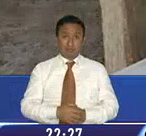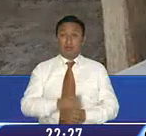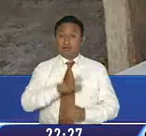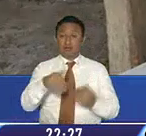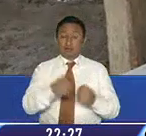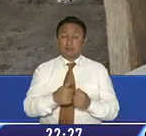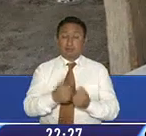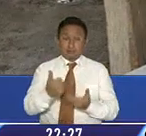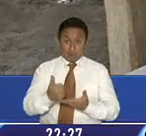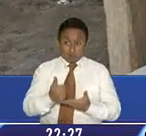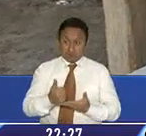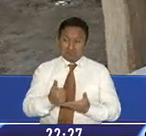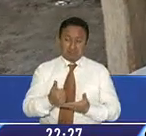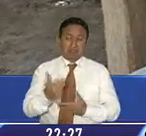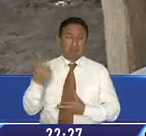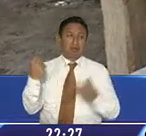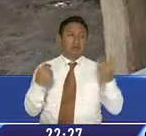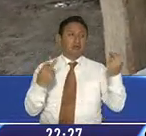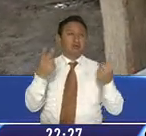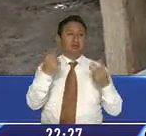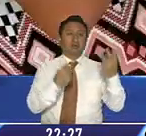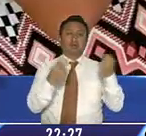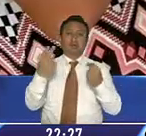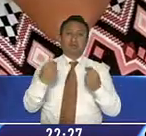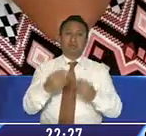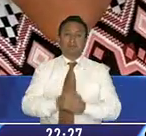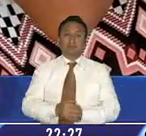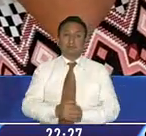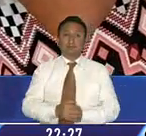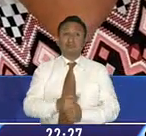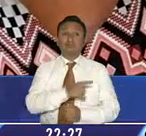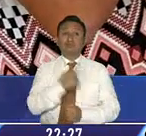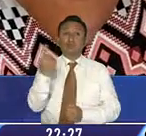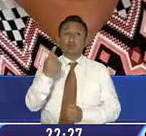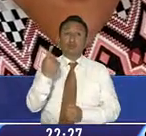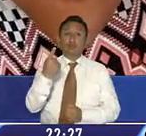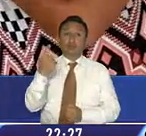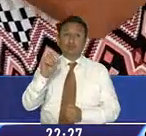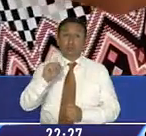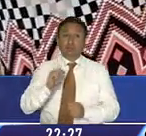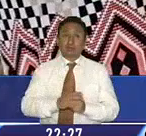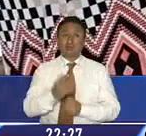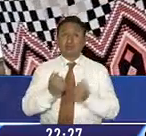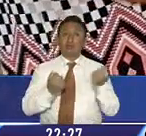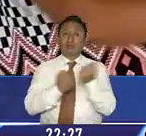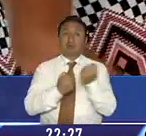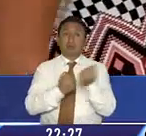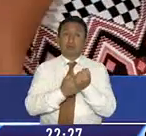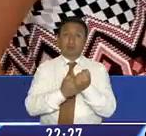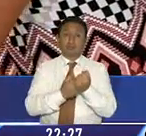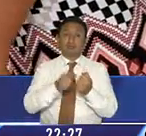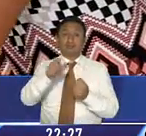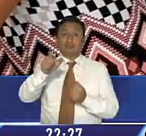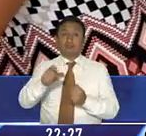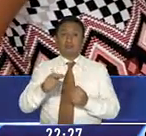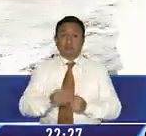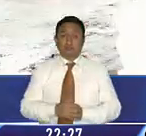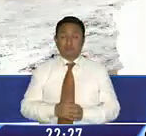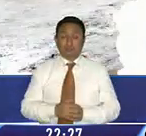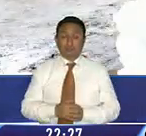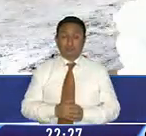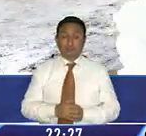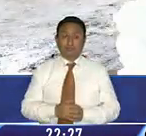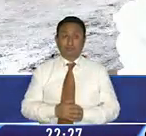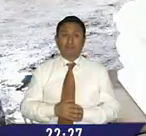todas no han encontrado apoyo. Ese apoyo, que es la única alternativa que tienen para devolver a su tierra al pequeño Jinson.